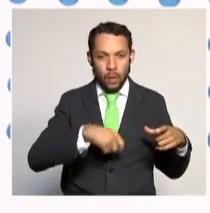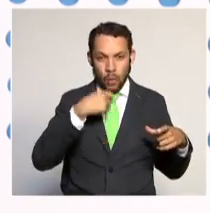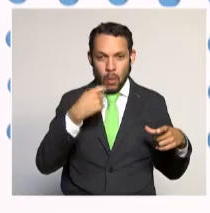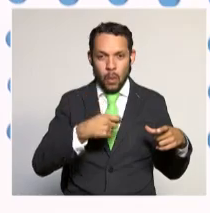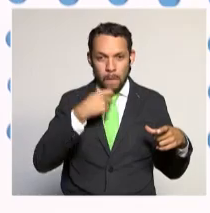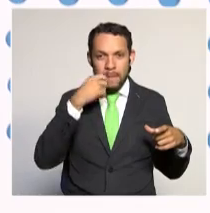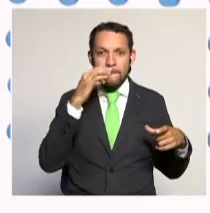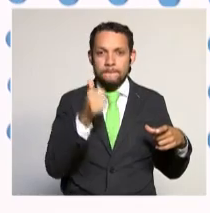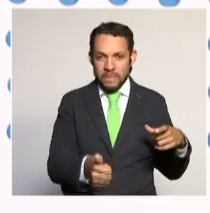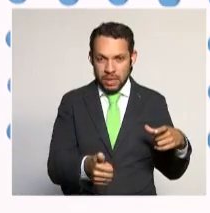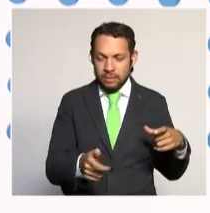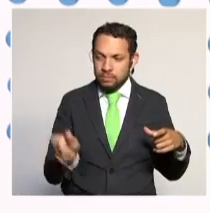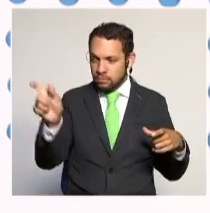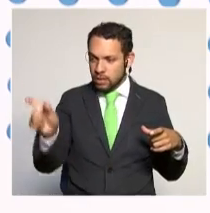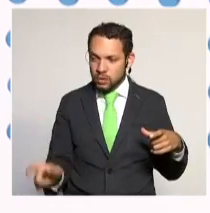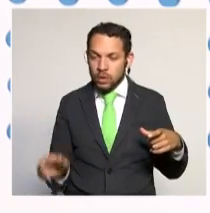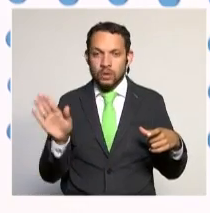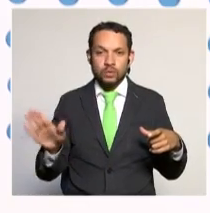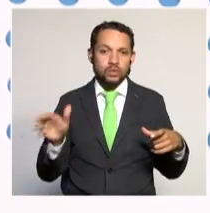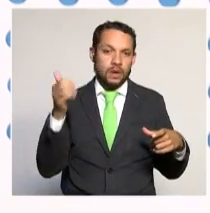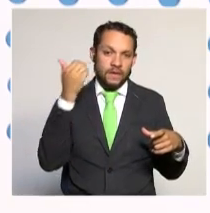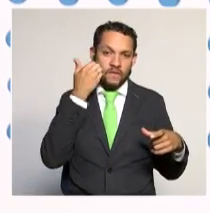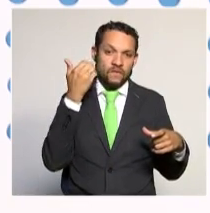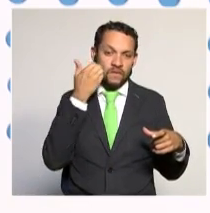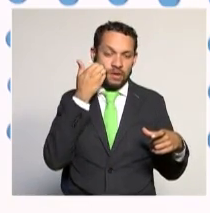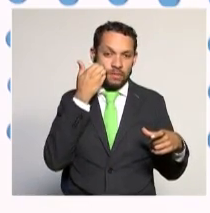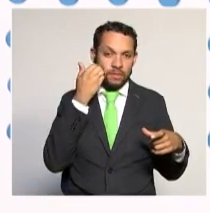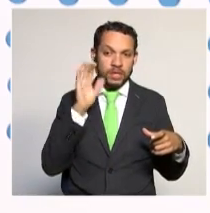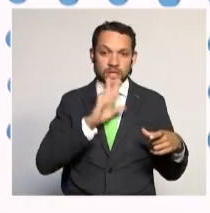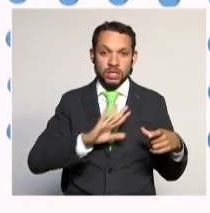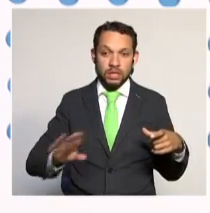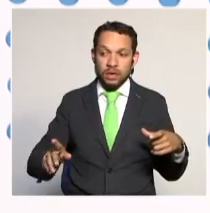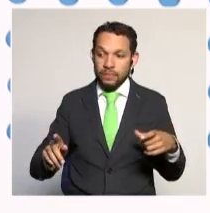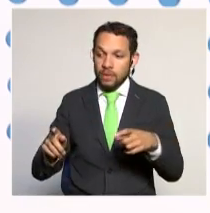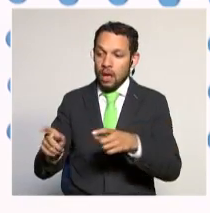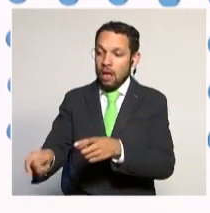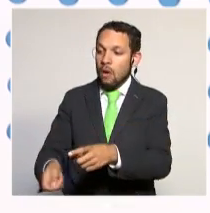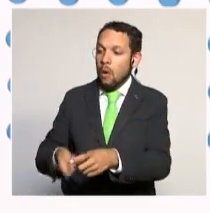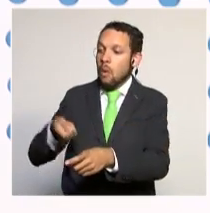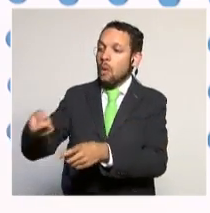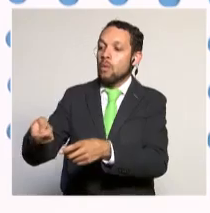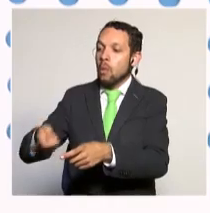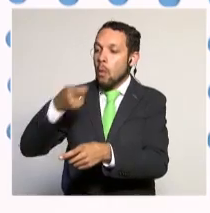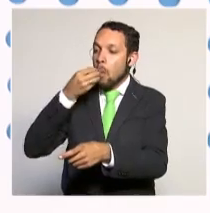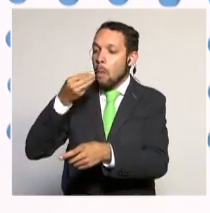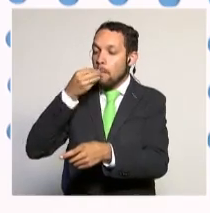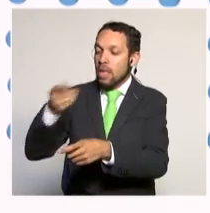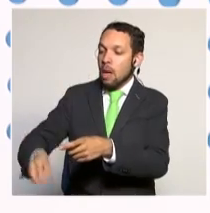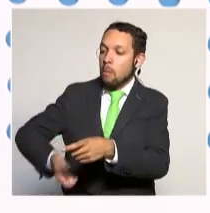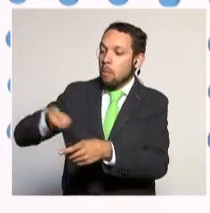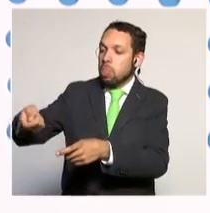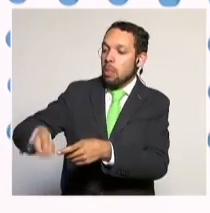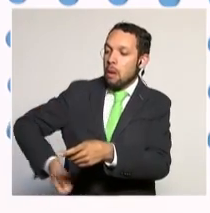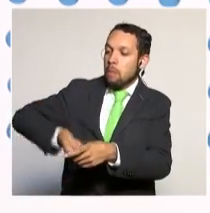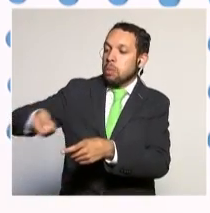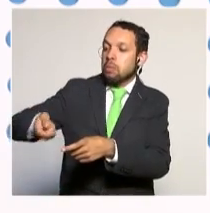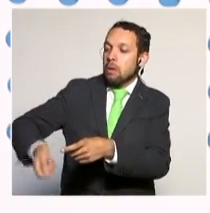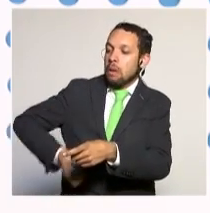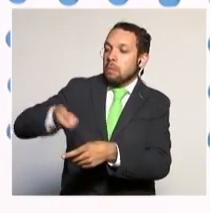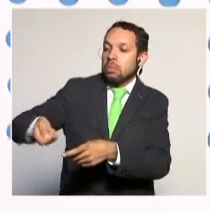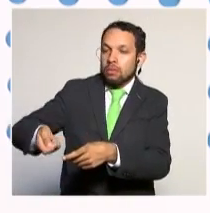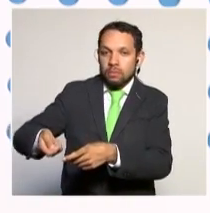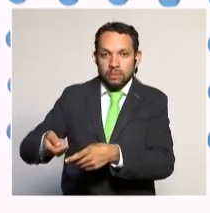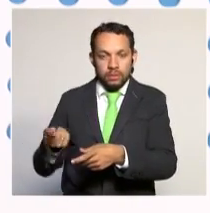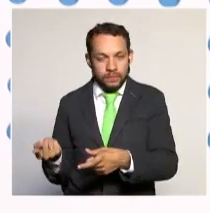familiares. La persona que tiene enfermedad de Alzheimer no es simplemente atiborrarla de alimento. Las grasas tienen que darse en la cantidad